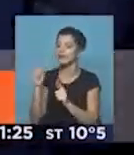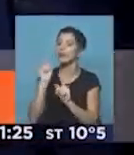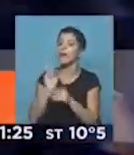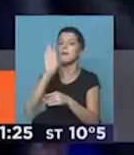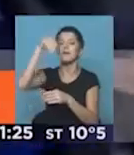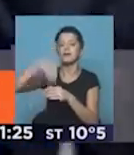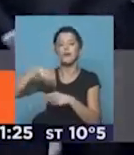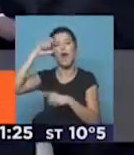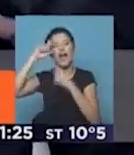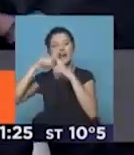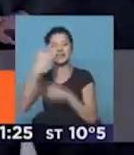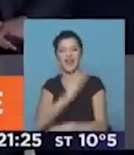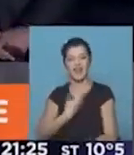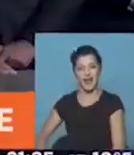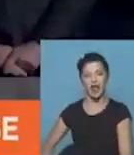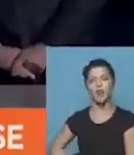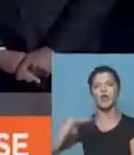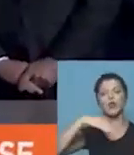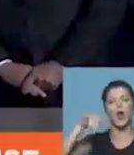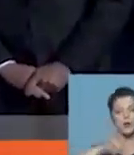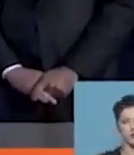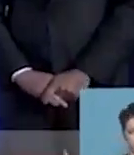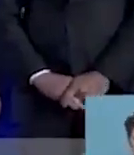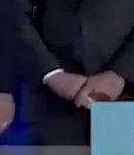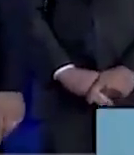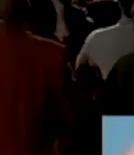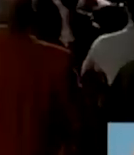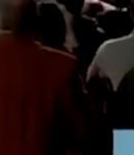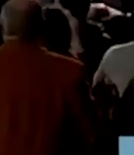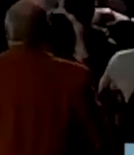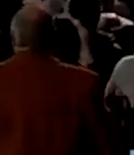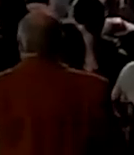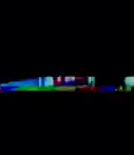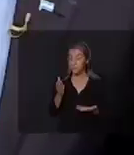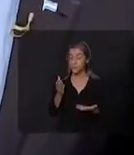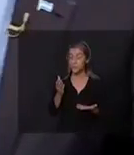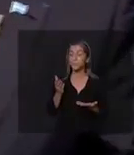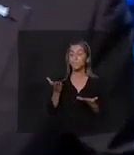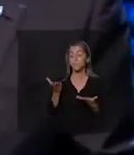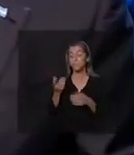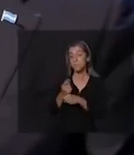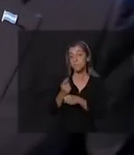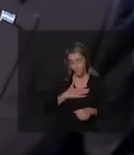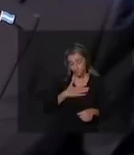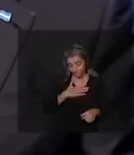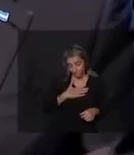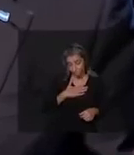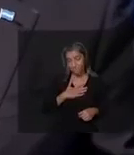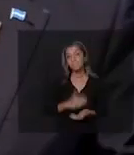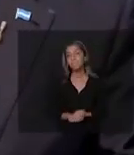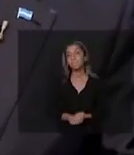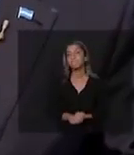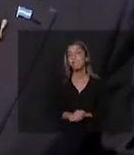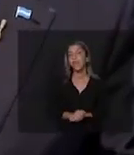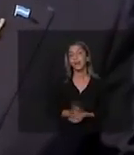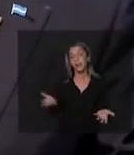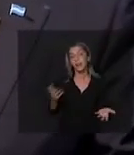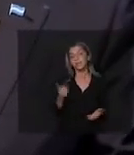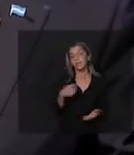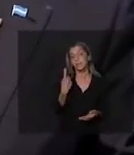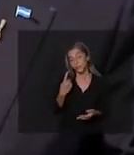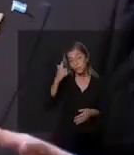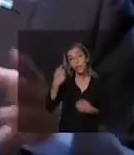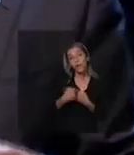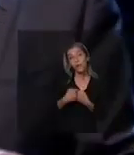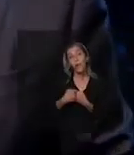York rudolf ademá estuvo a cargo del prólogo del libro una enorme alegría vamos a tener una coincidencia